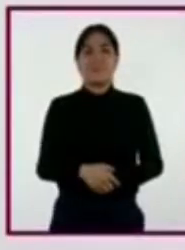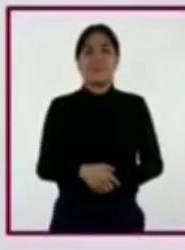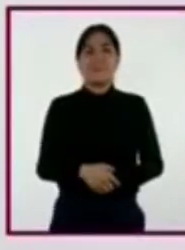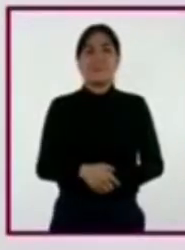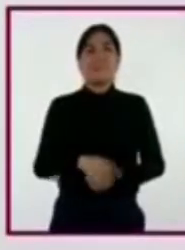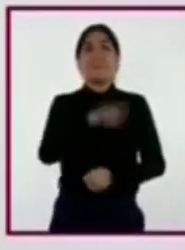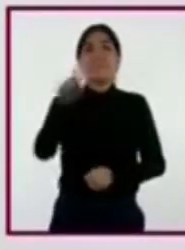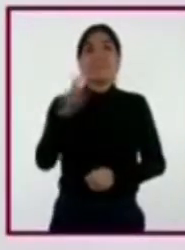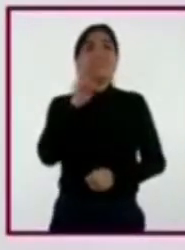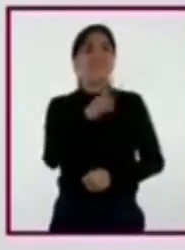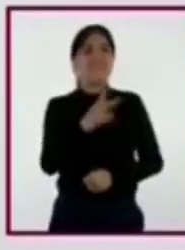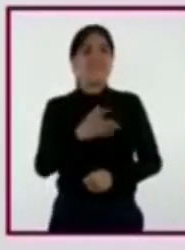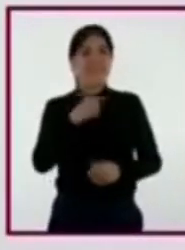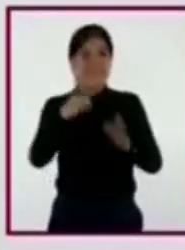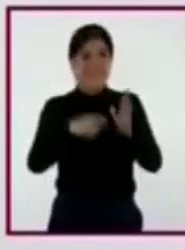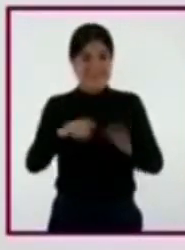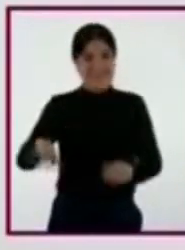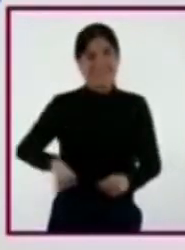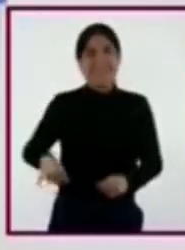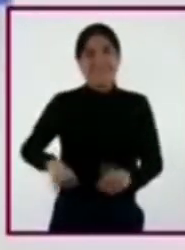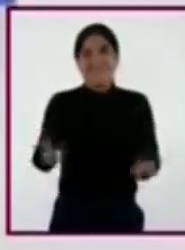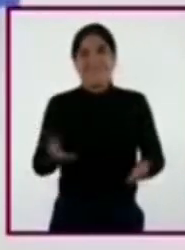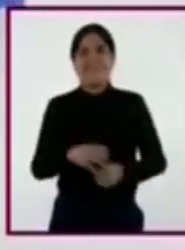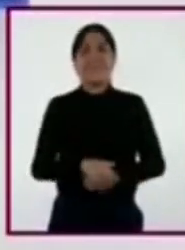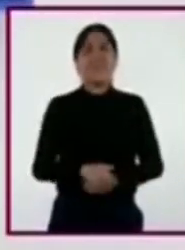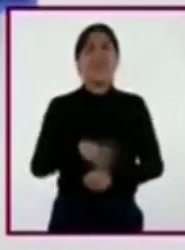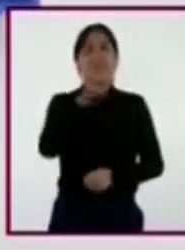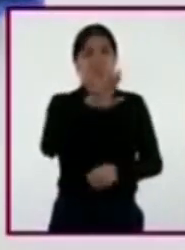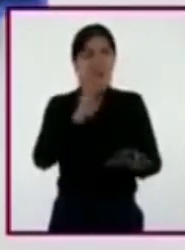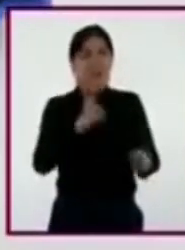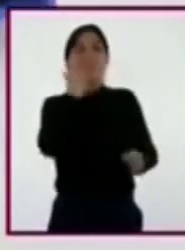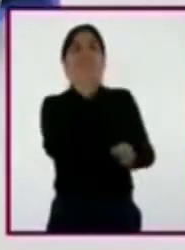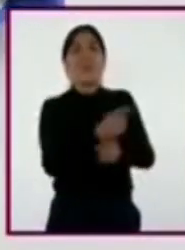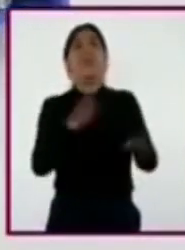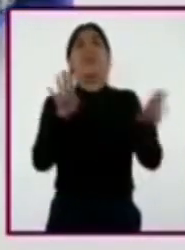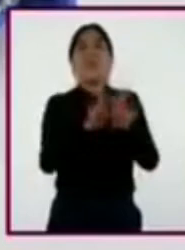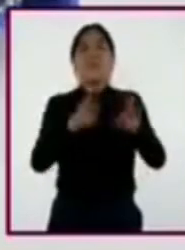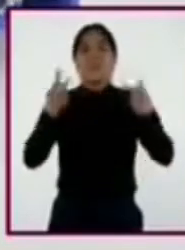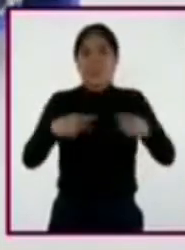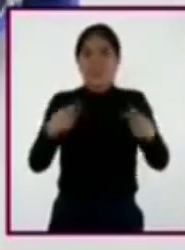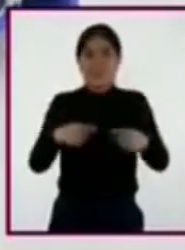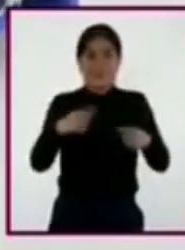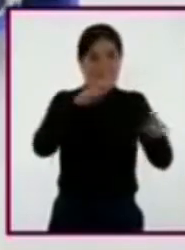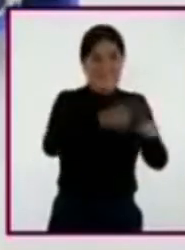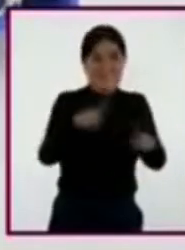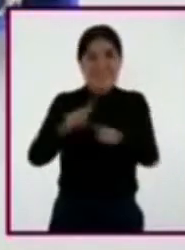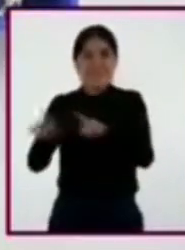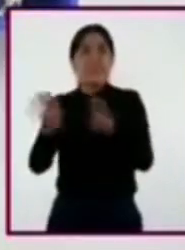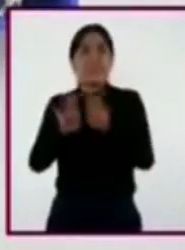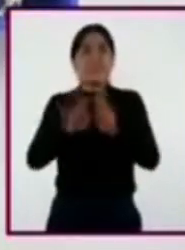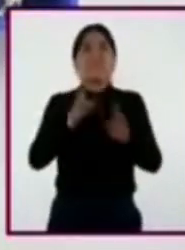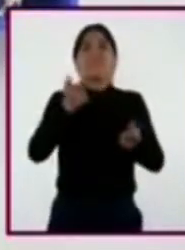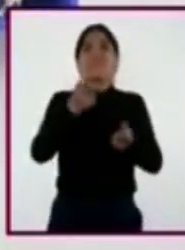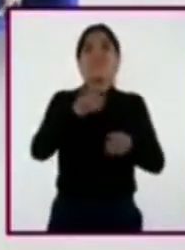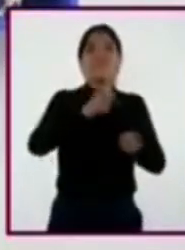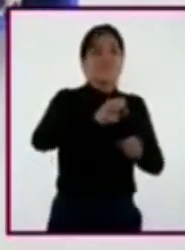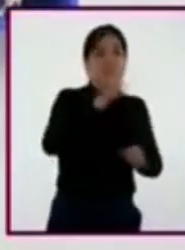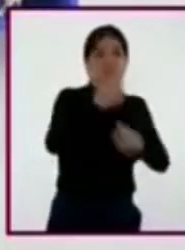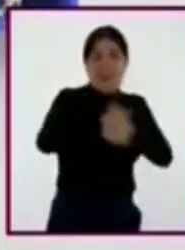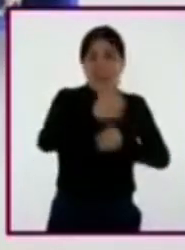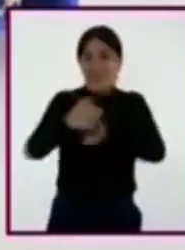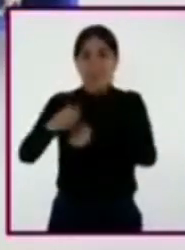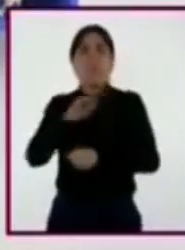¿Qué les pareció el video? Interesante, ¿no? ¿Se dieron cuenta de cómo personas con diferentes profesiones se pueden juntar